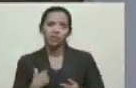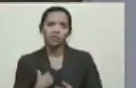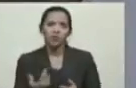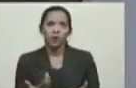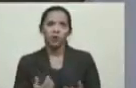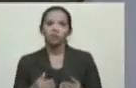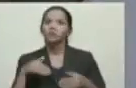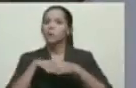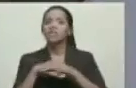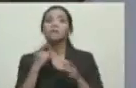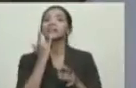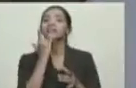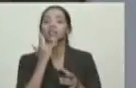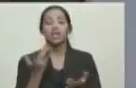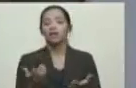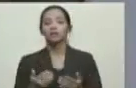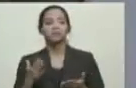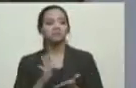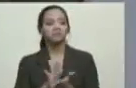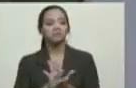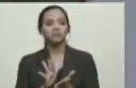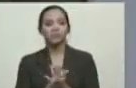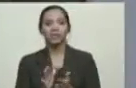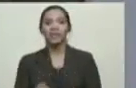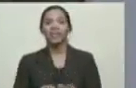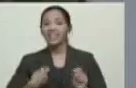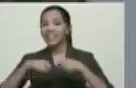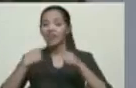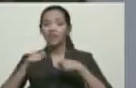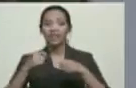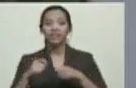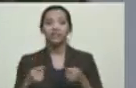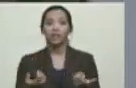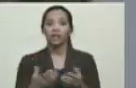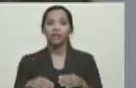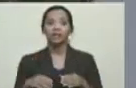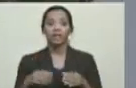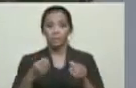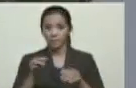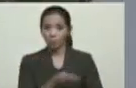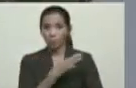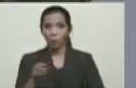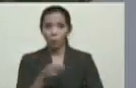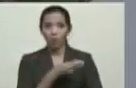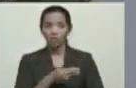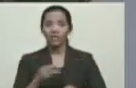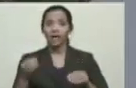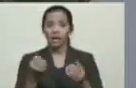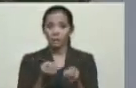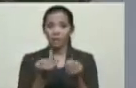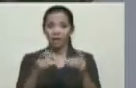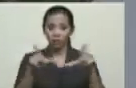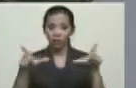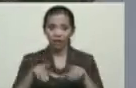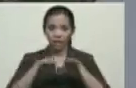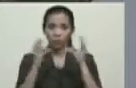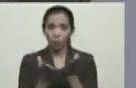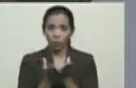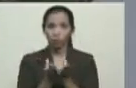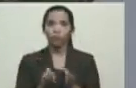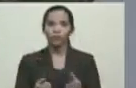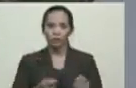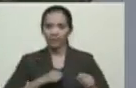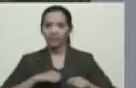mi dignidad. Y bueno, por supuesto, la venta de los discos en varias partes del mundo, de la disquera que ahorita me está promocionando, que por cierto es una